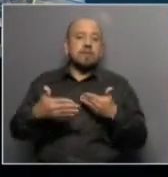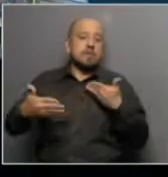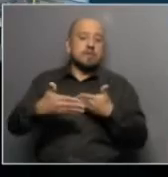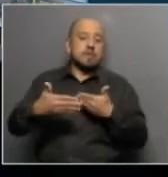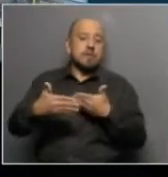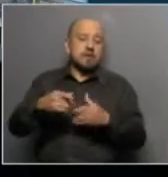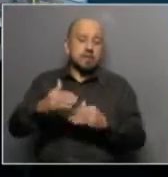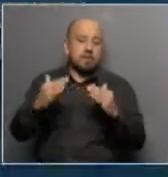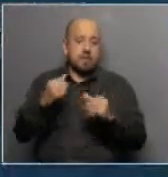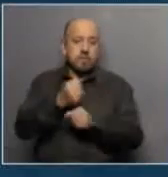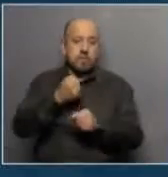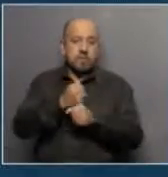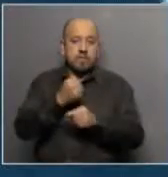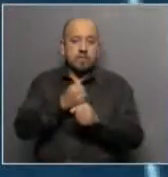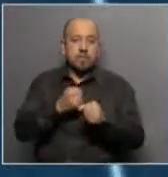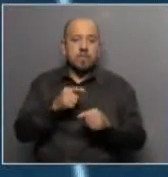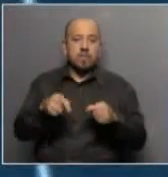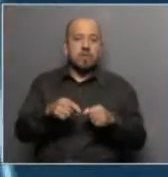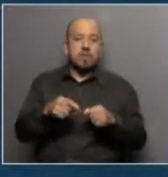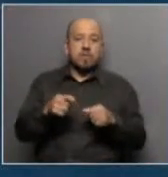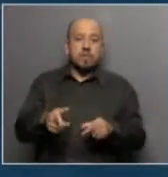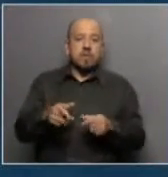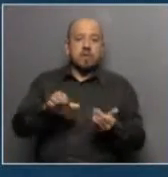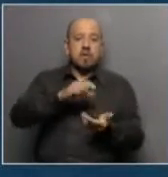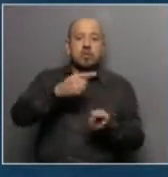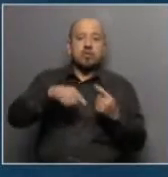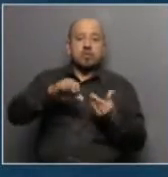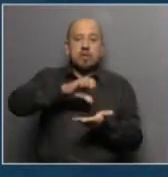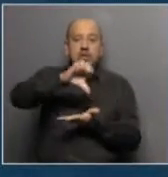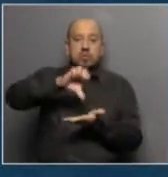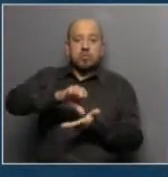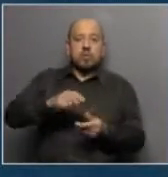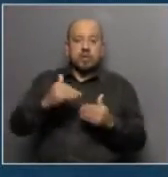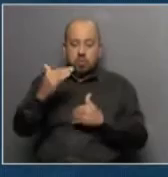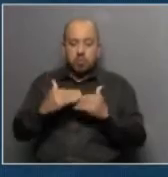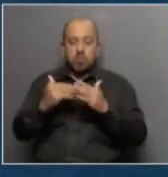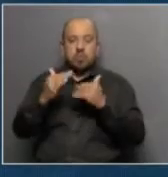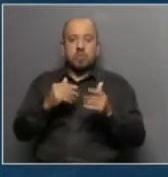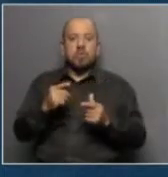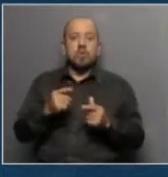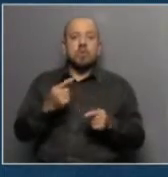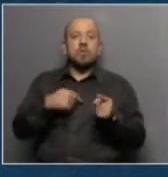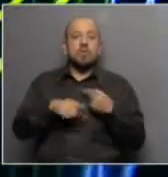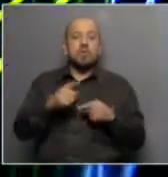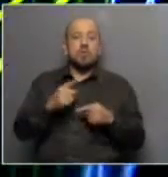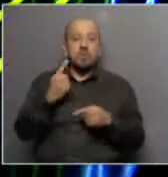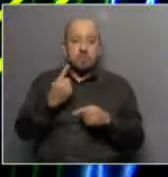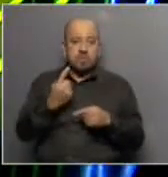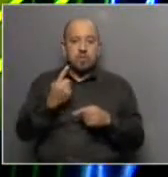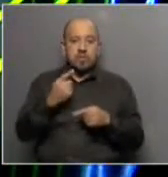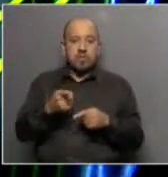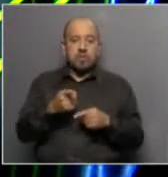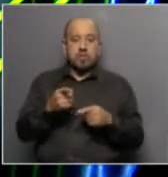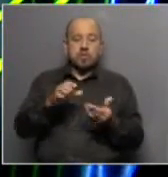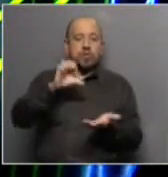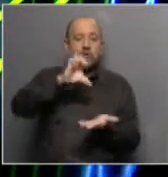su trabajo. Y es autoconstruida la ciudad por esos trabajadores. Este es un primer elemento. Y esto se dio en todos